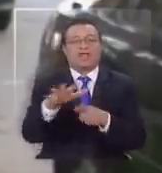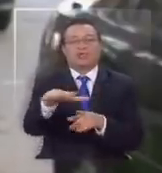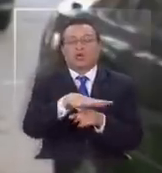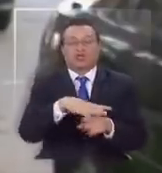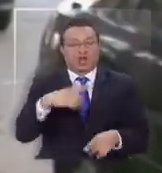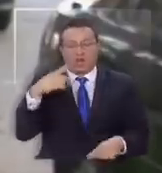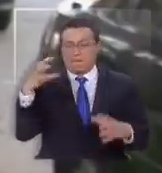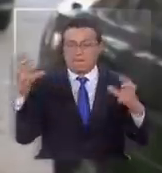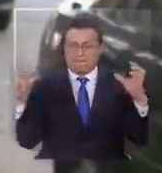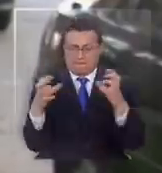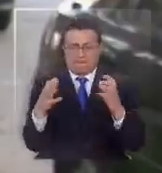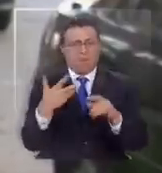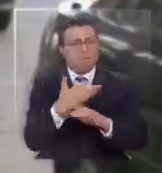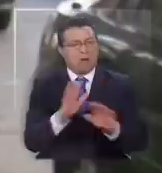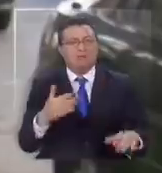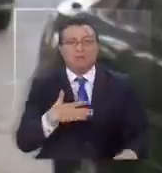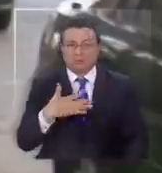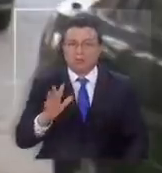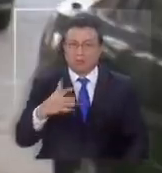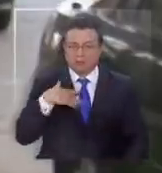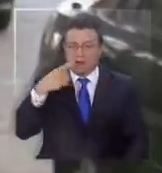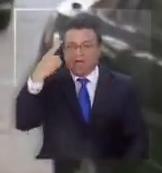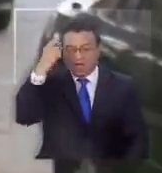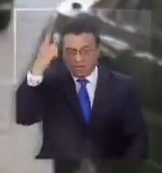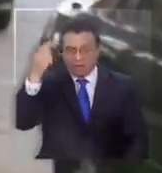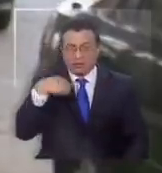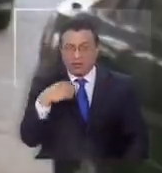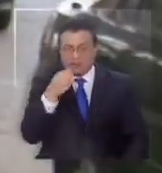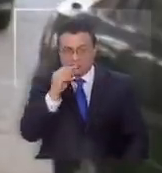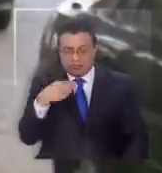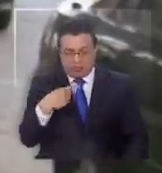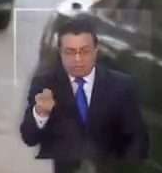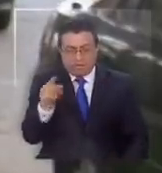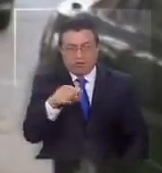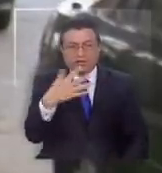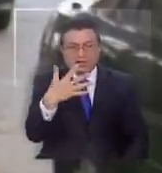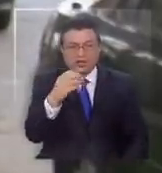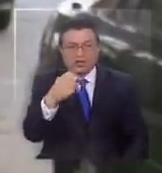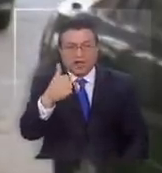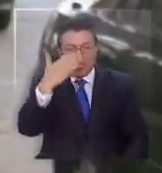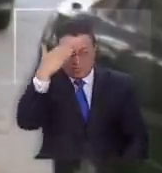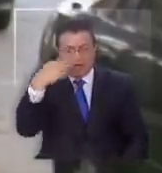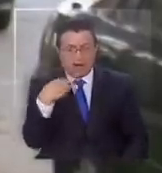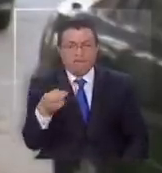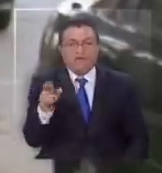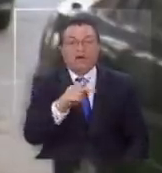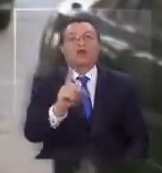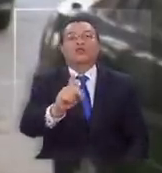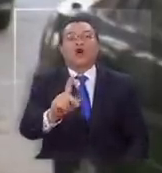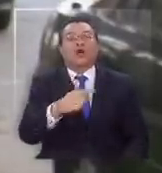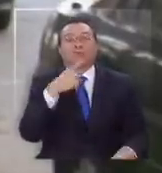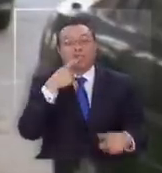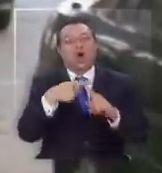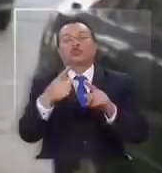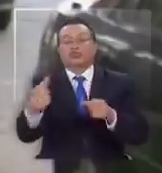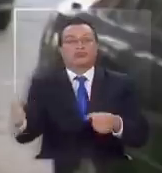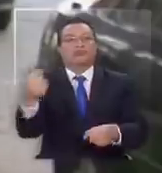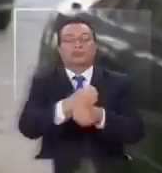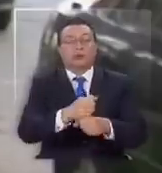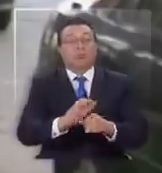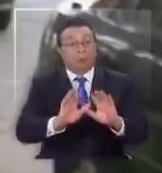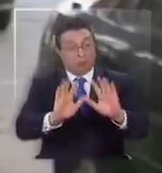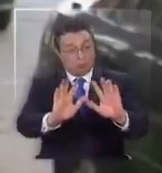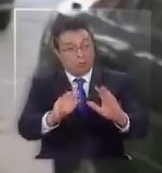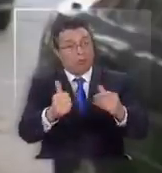muy terrible, bueno, es entendible. Yo le dije, pero yo estoy por volver, vuelvo en 5 o 6 días más. No, me dijo, pero necesitamos nombrar una subrogante.